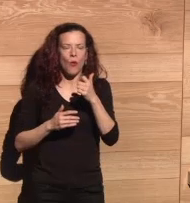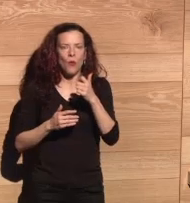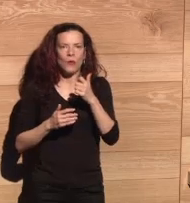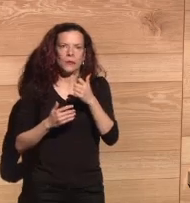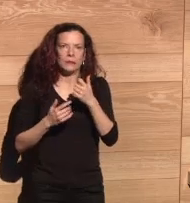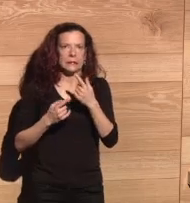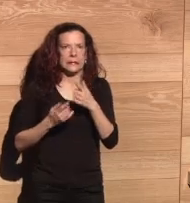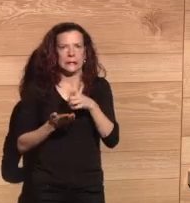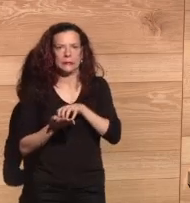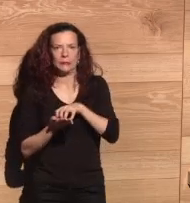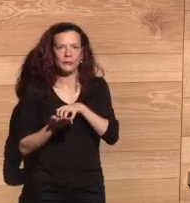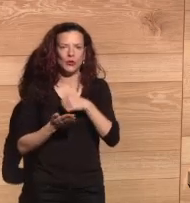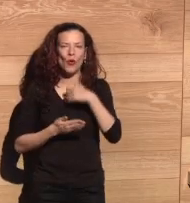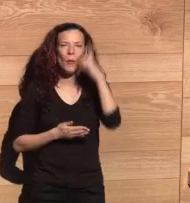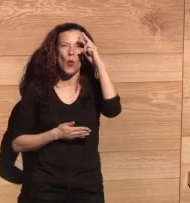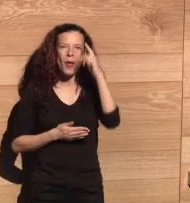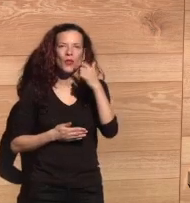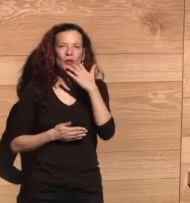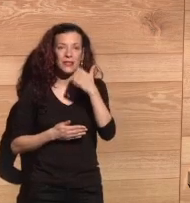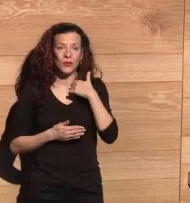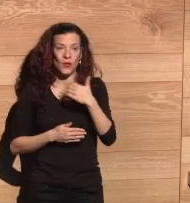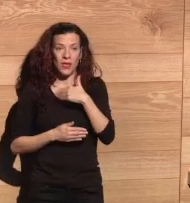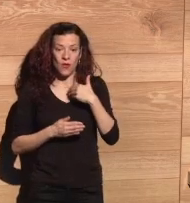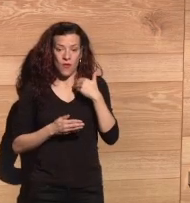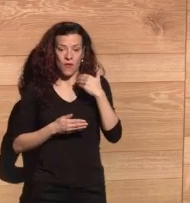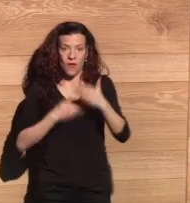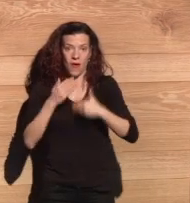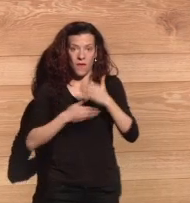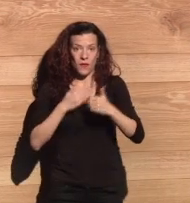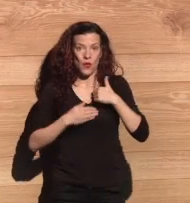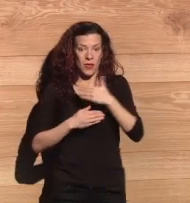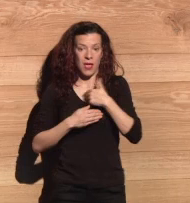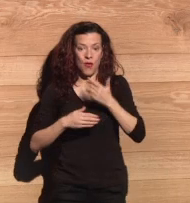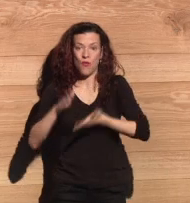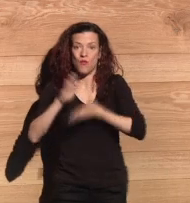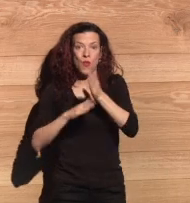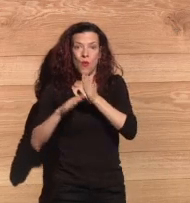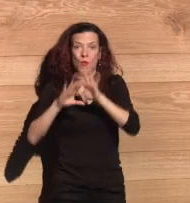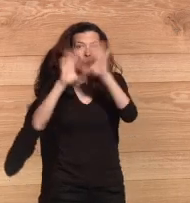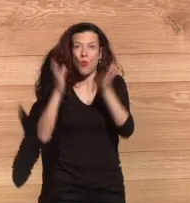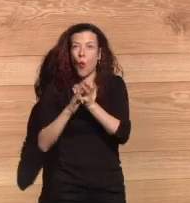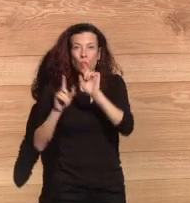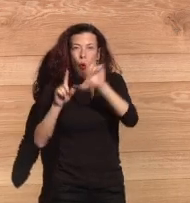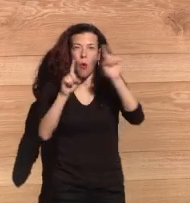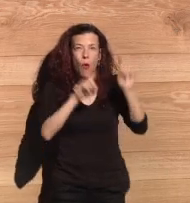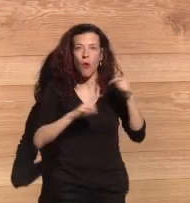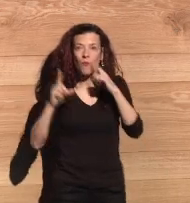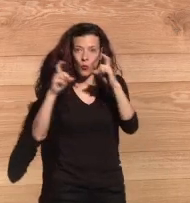yo tenía esa preocupación de que si yo quisiera lanzarme al mercado internacional como fotógrafa, yo tendría